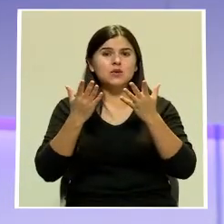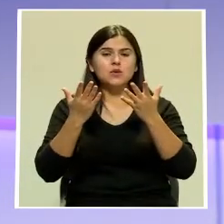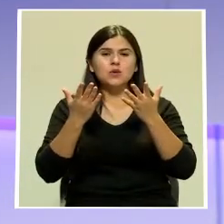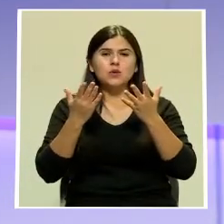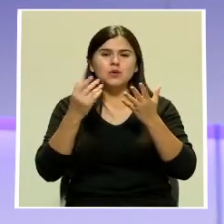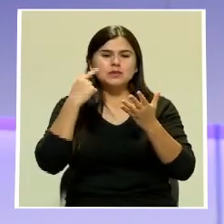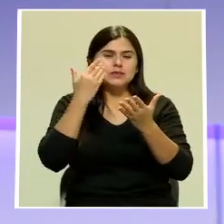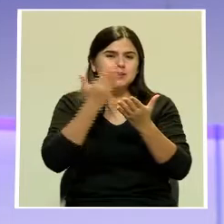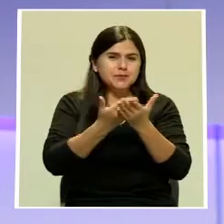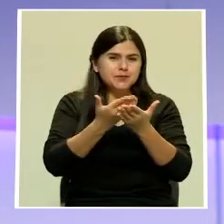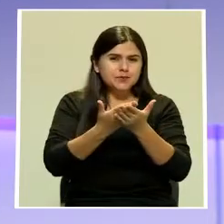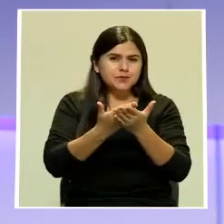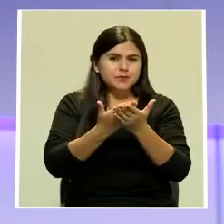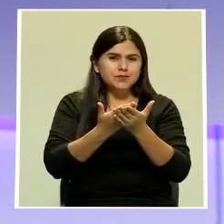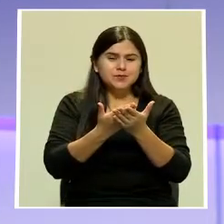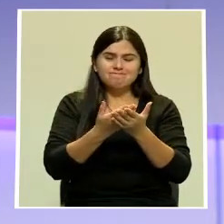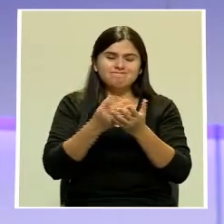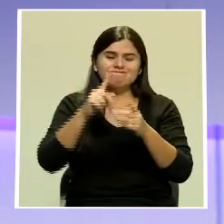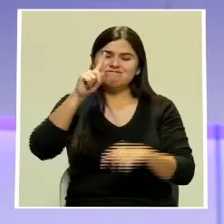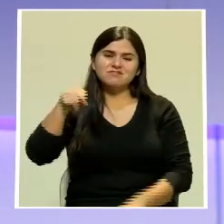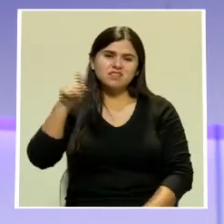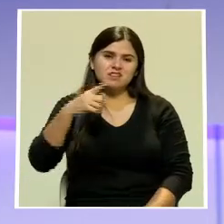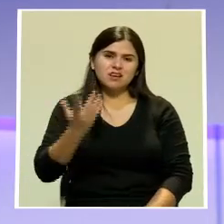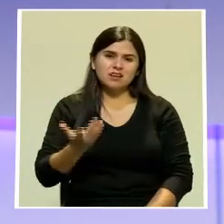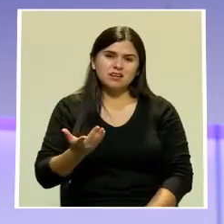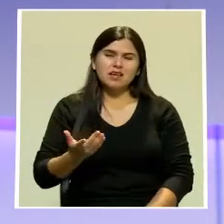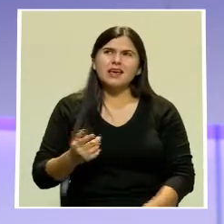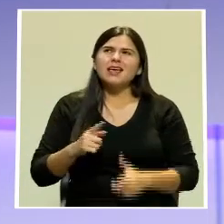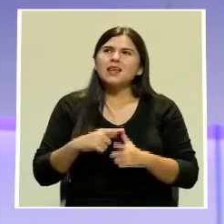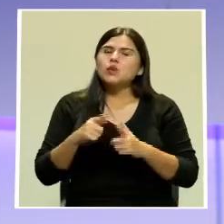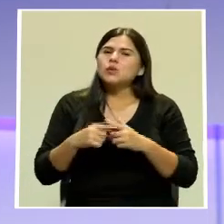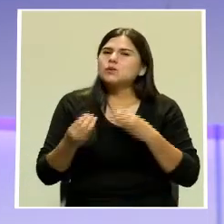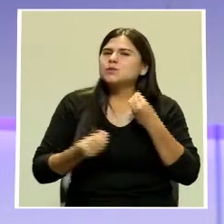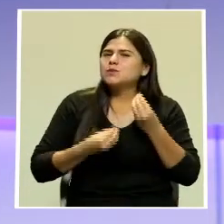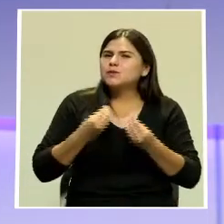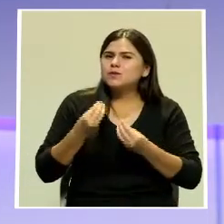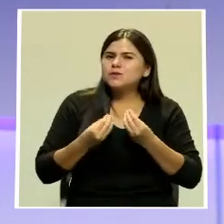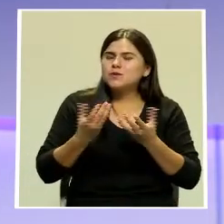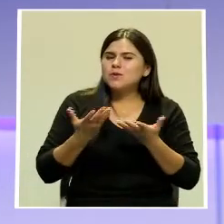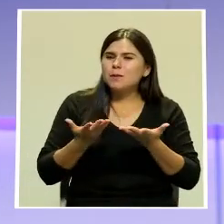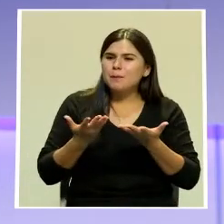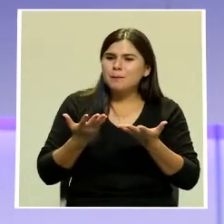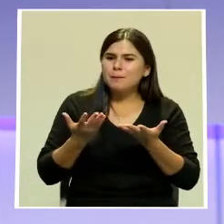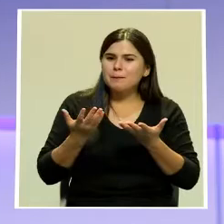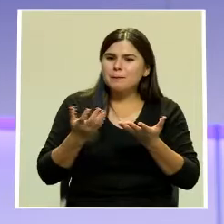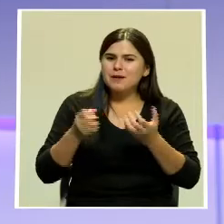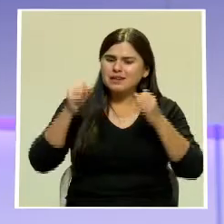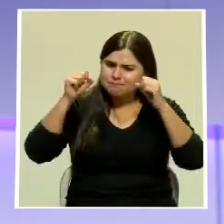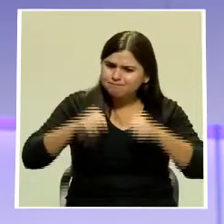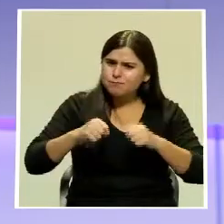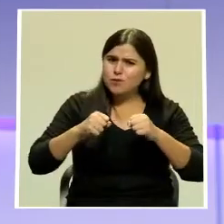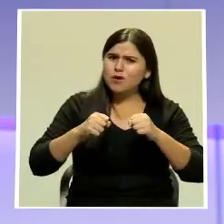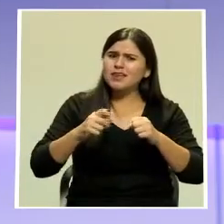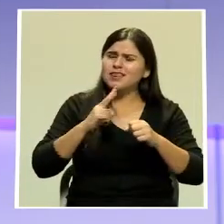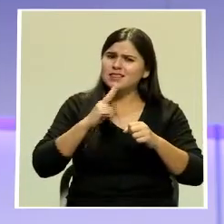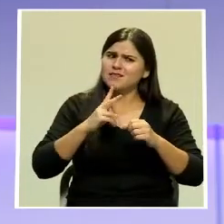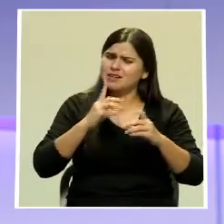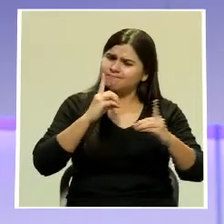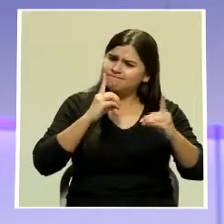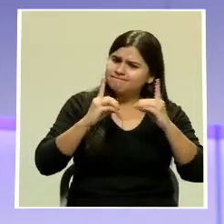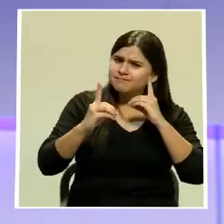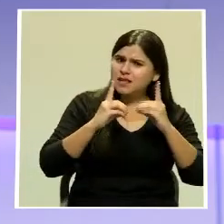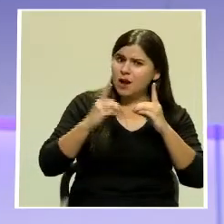planteados inicialmente no va a ser posible. ¿Cómo hacemos para sentar este país a dialogar para que estas ideas que usted